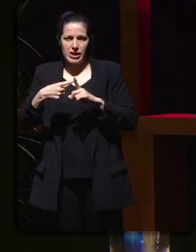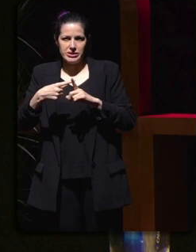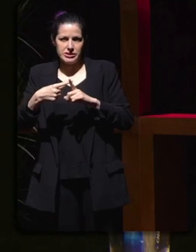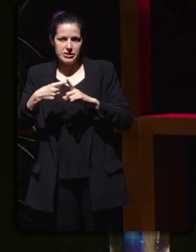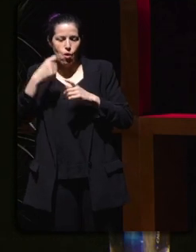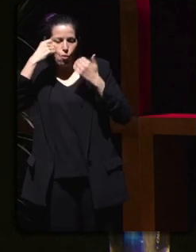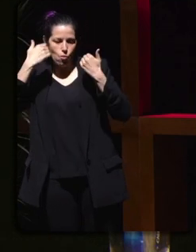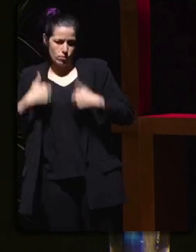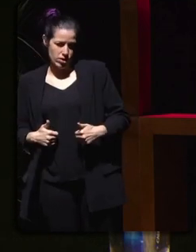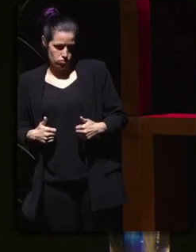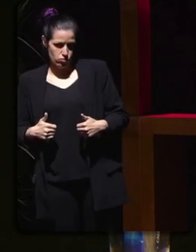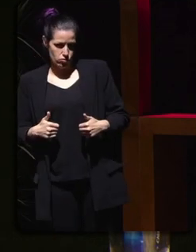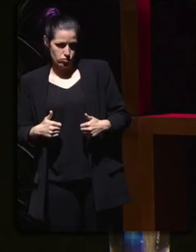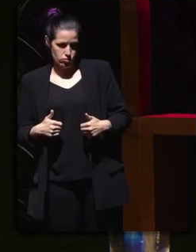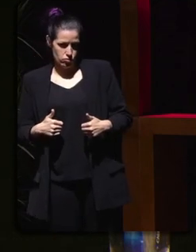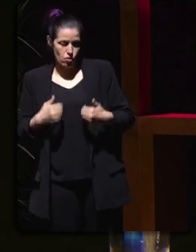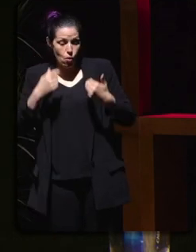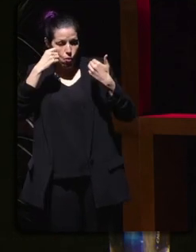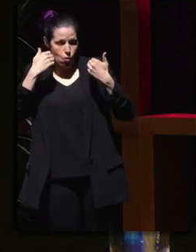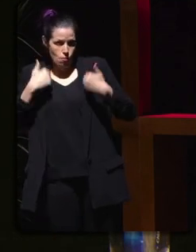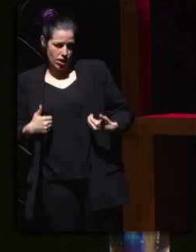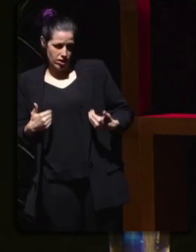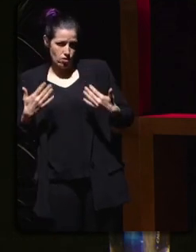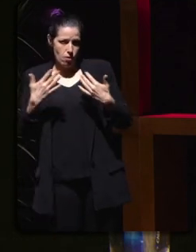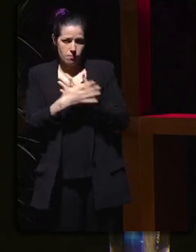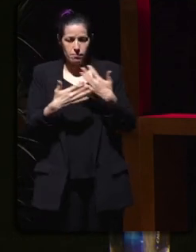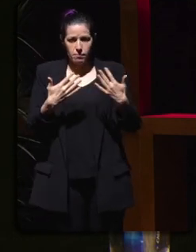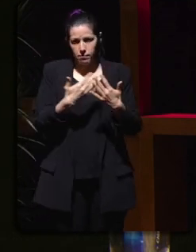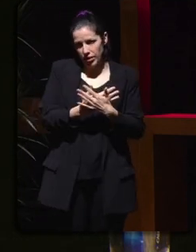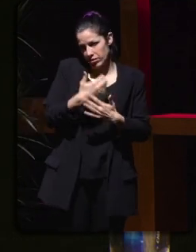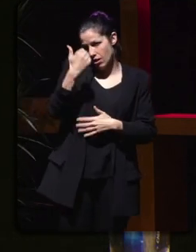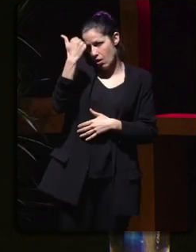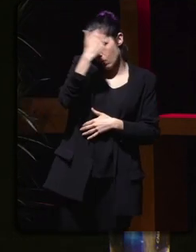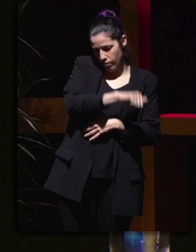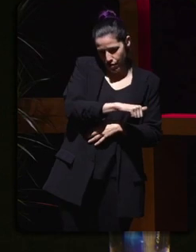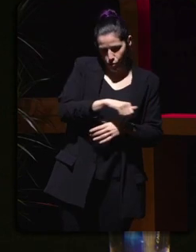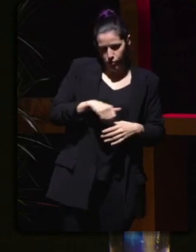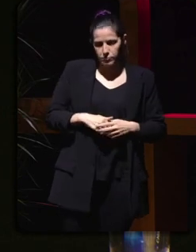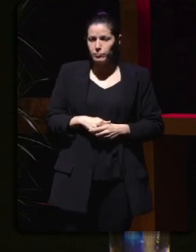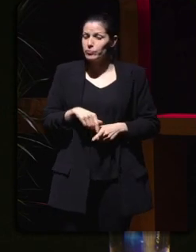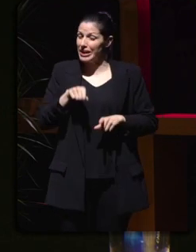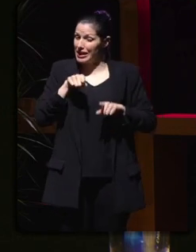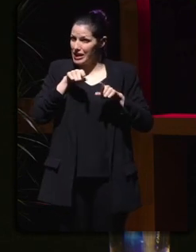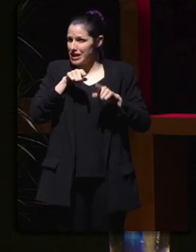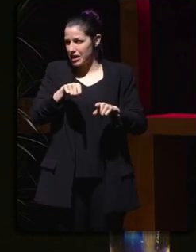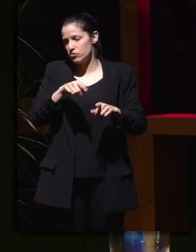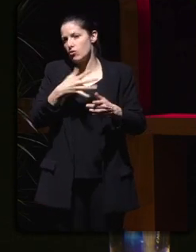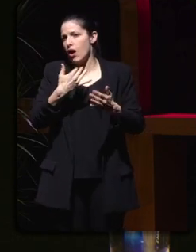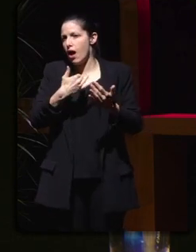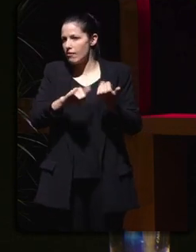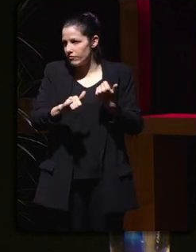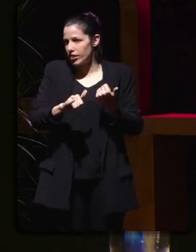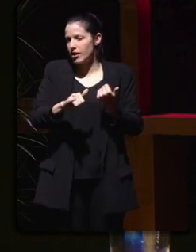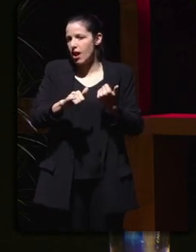especie con lo humano y lo humano con lo masculino y eso se está retroalimentando